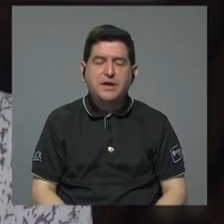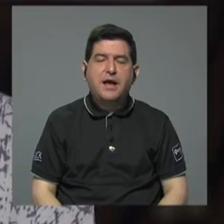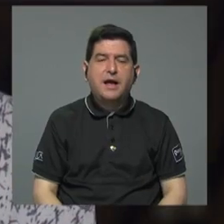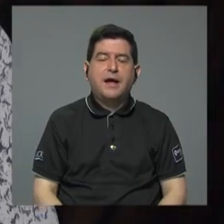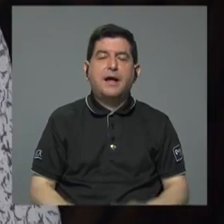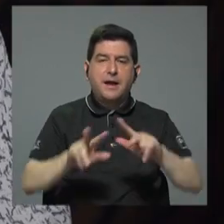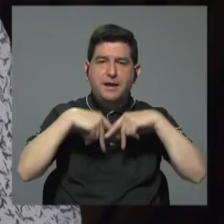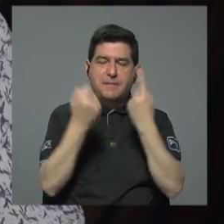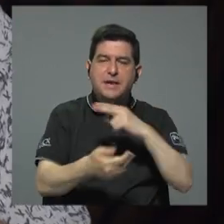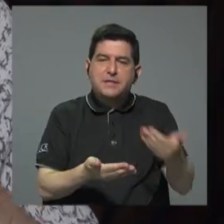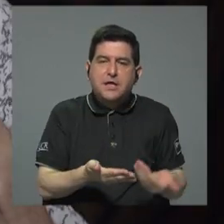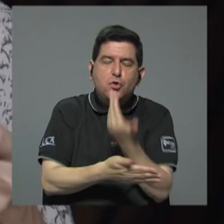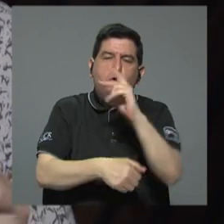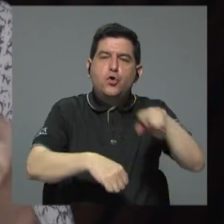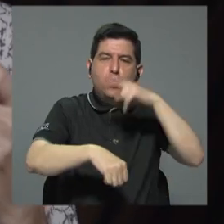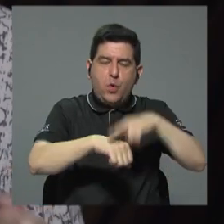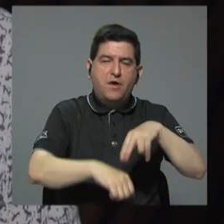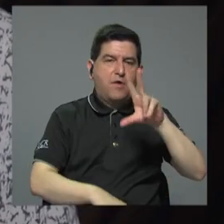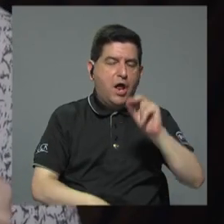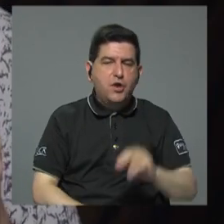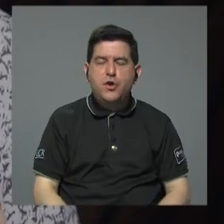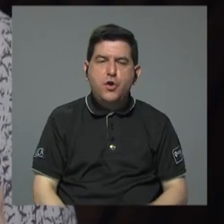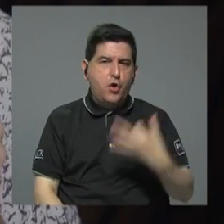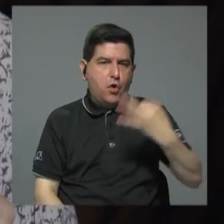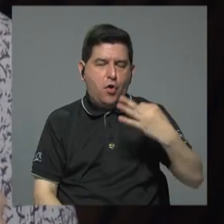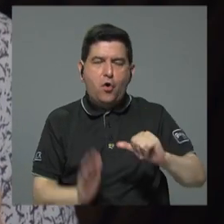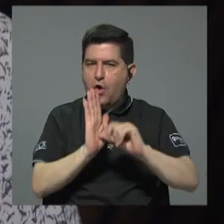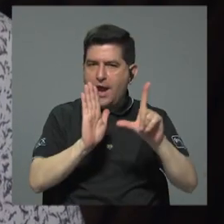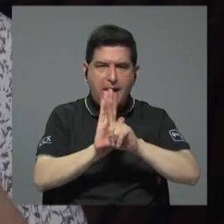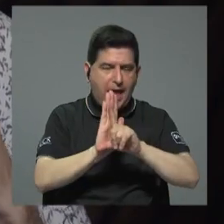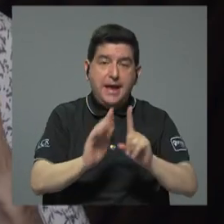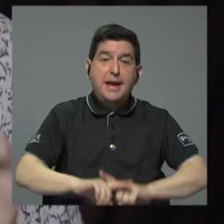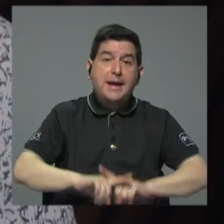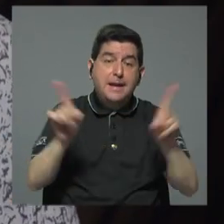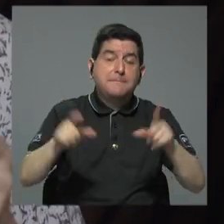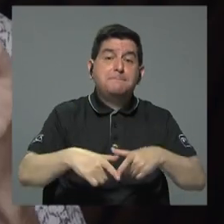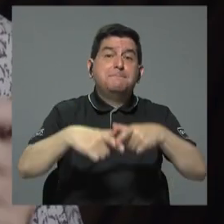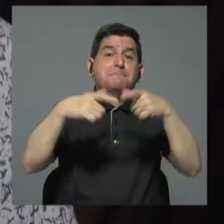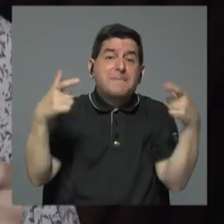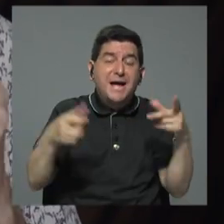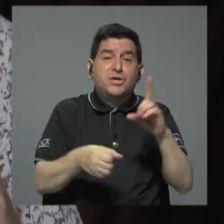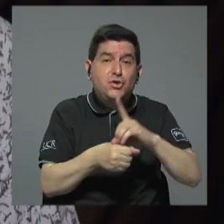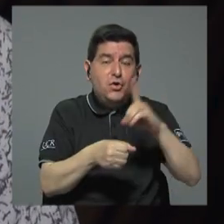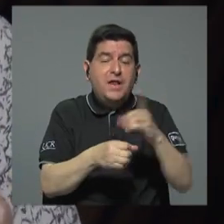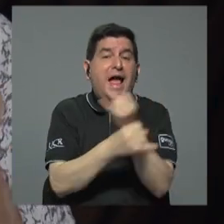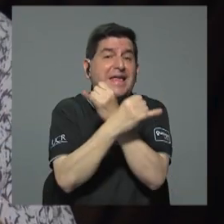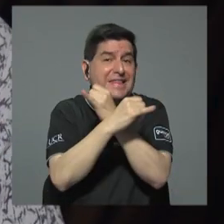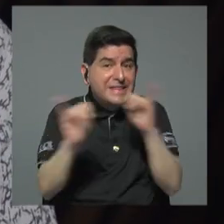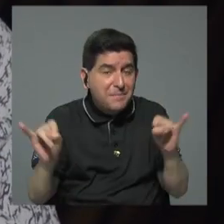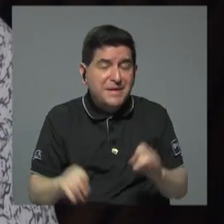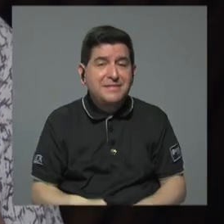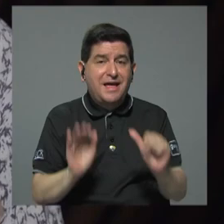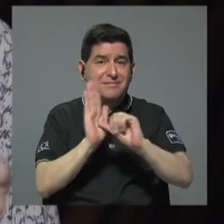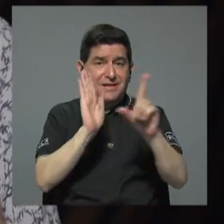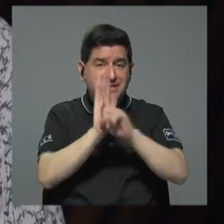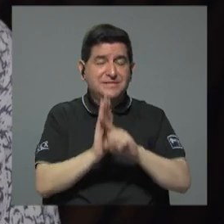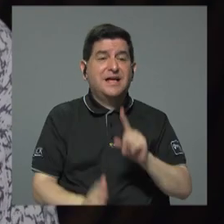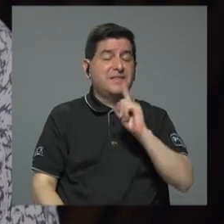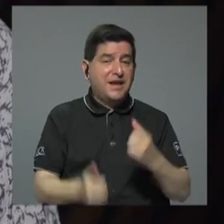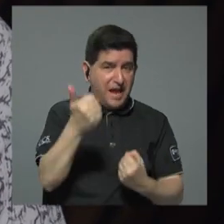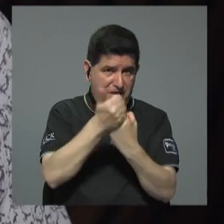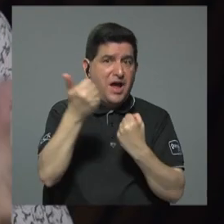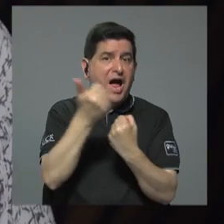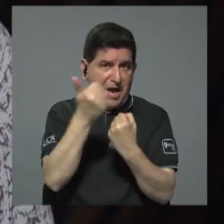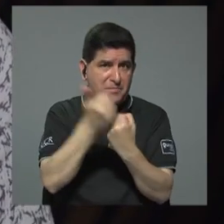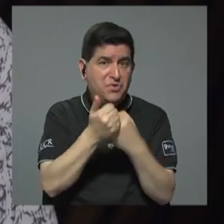Nueva República. Aunque no está formalmente en la Asamblea Legislativa, la mayoría de diputaciones independientes del Congreso se declaran